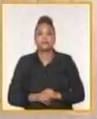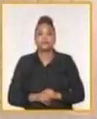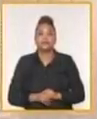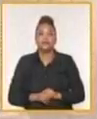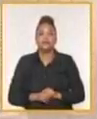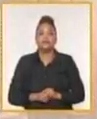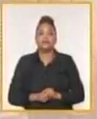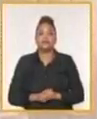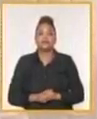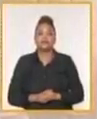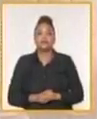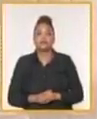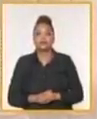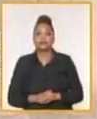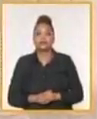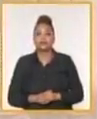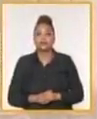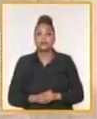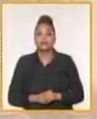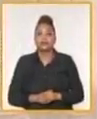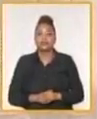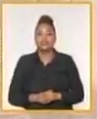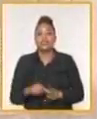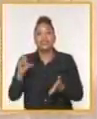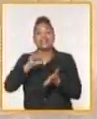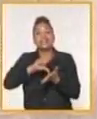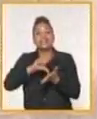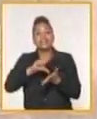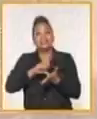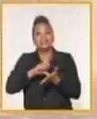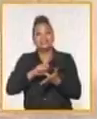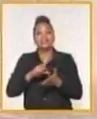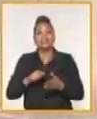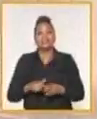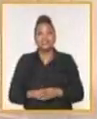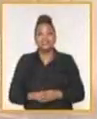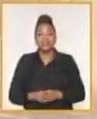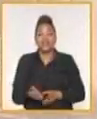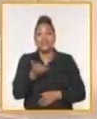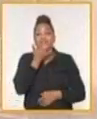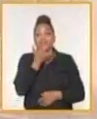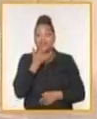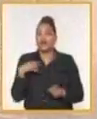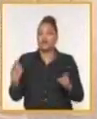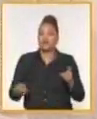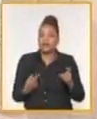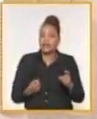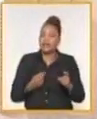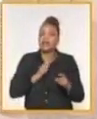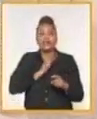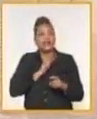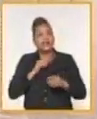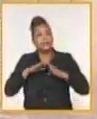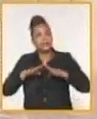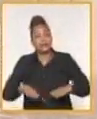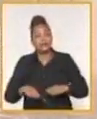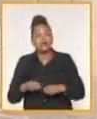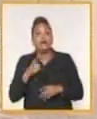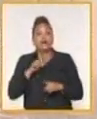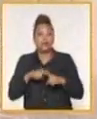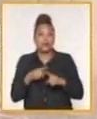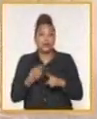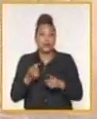tiempo. Irán ha tratado de evitar la guerra a toda costa. Ajá. Irán tuvo una guerra